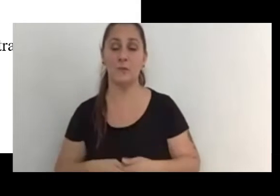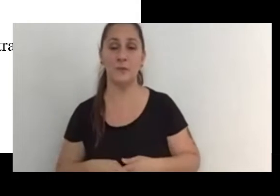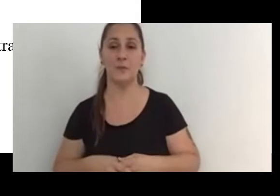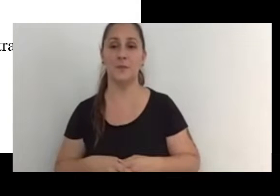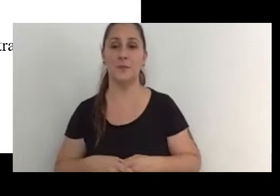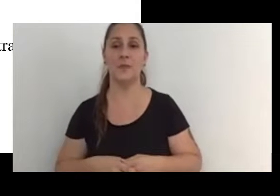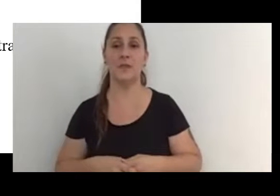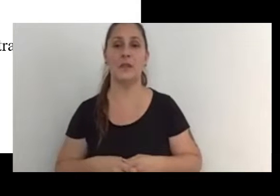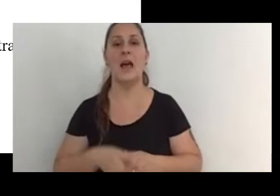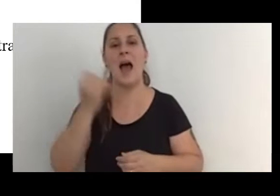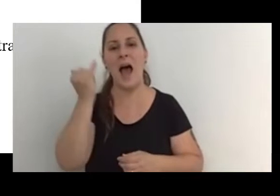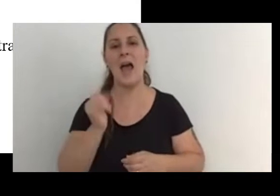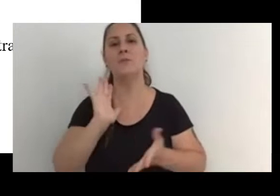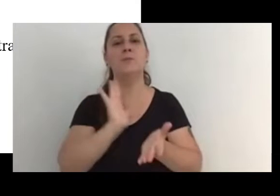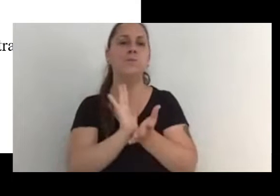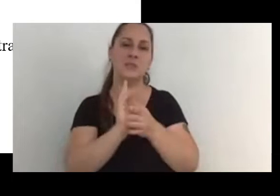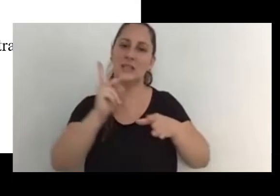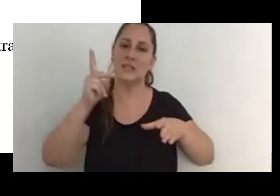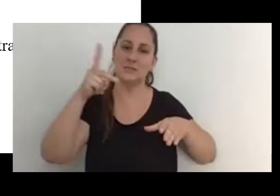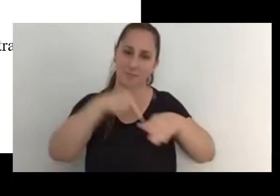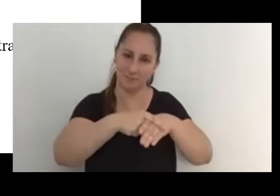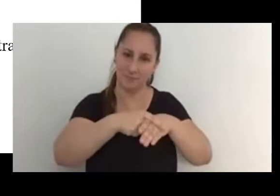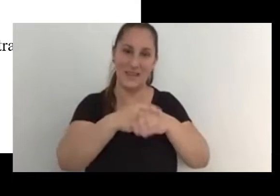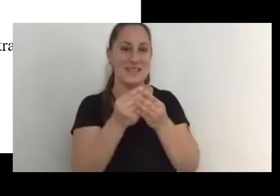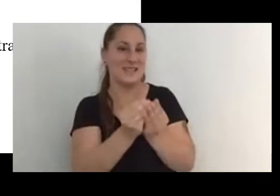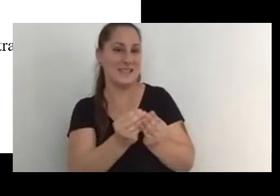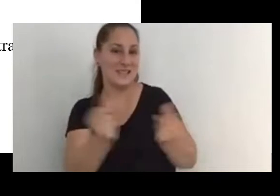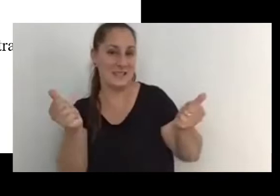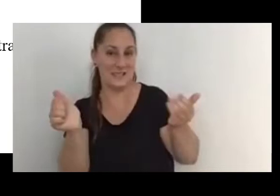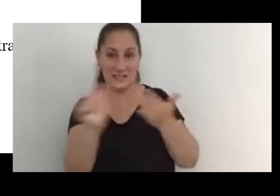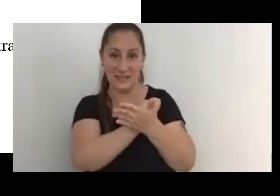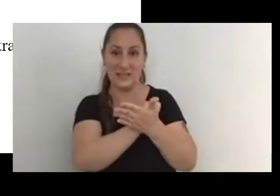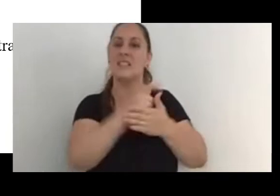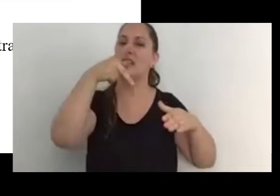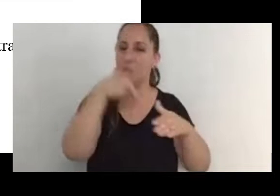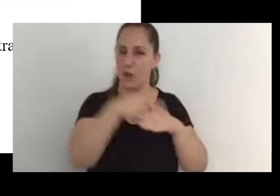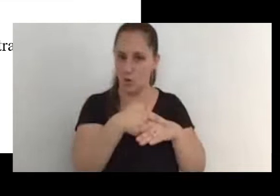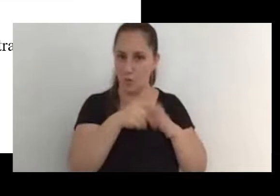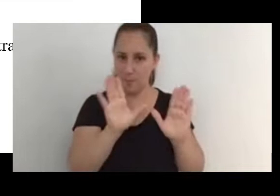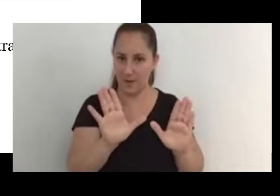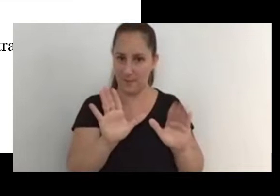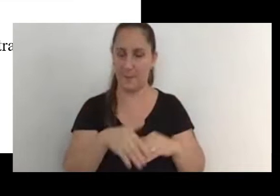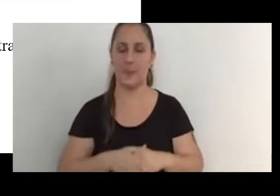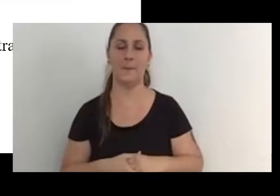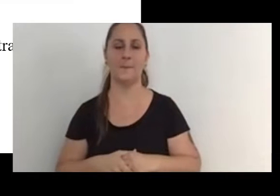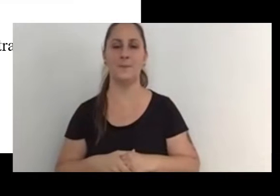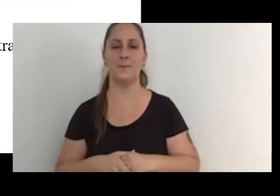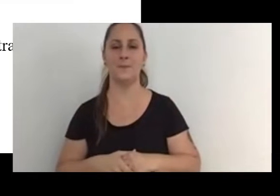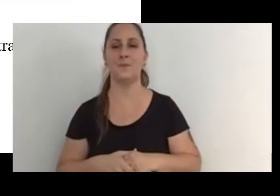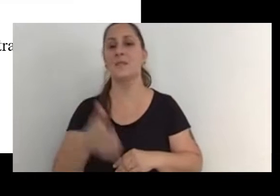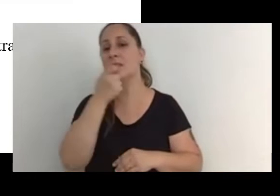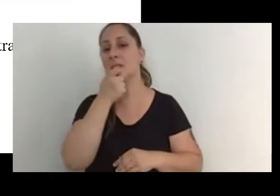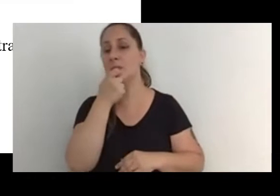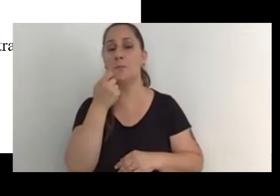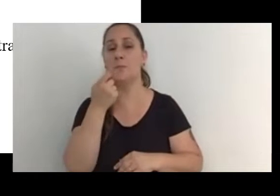una interrupción de la prescripción penal. Con lo cual, si se acogió justamente